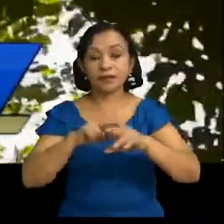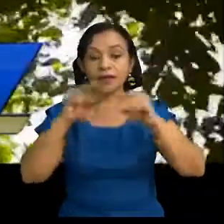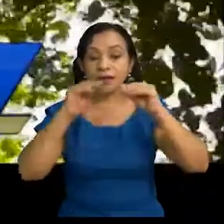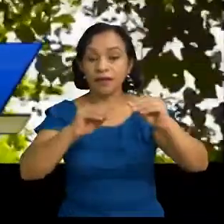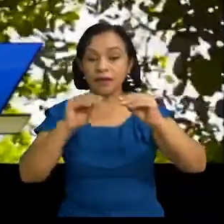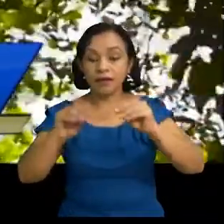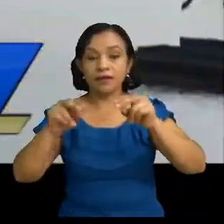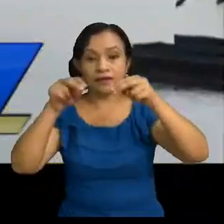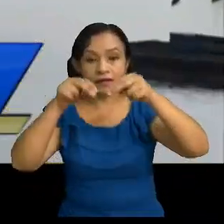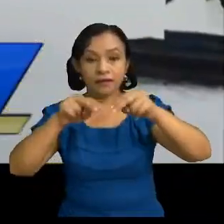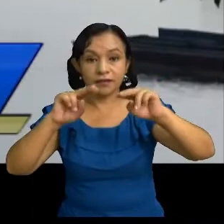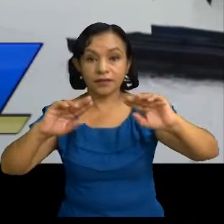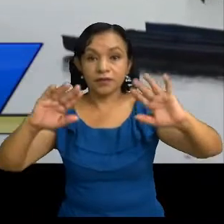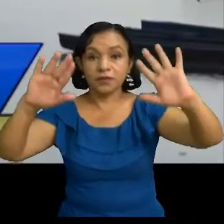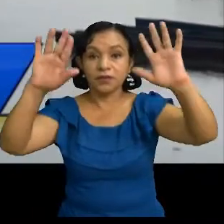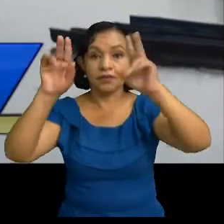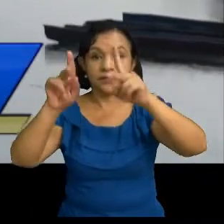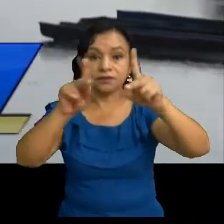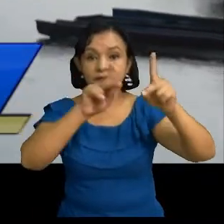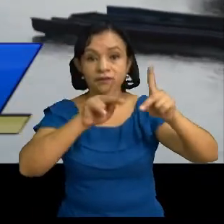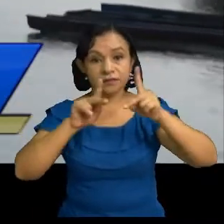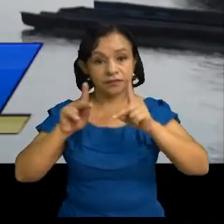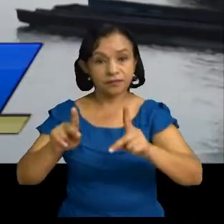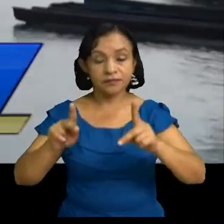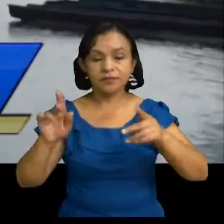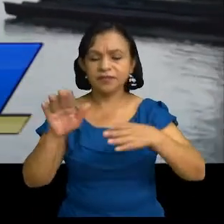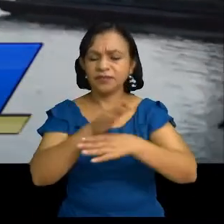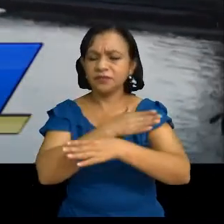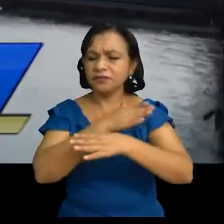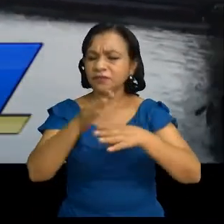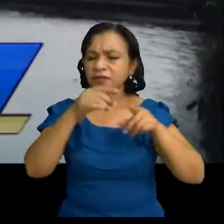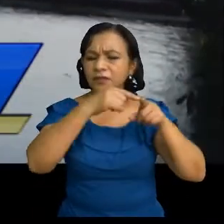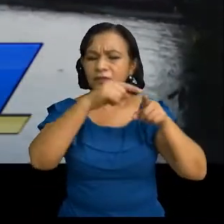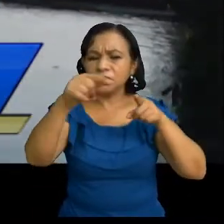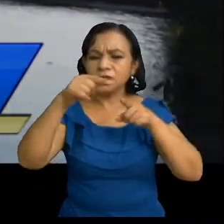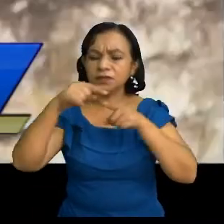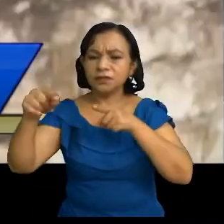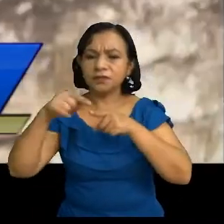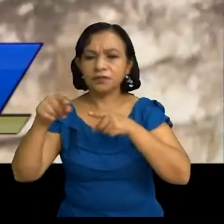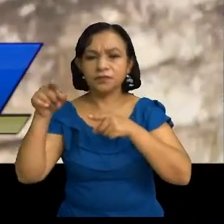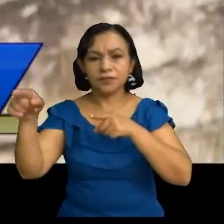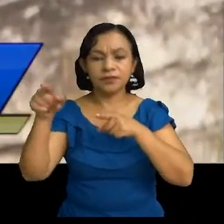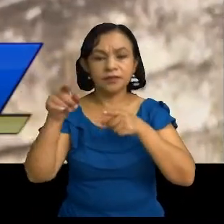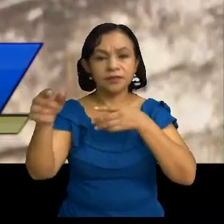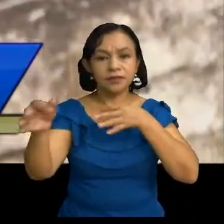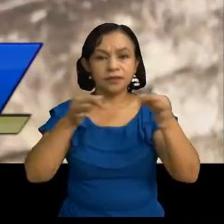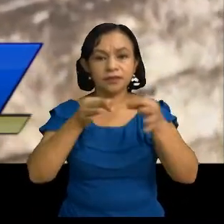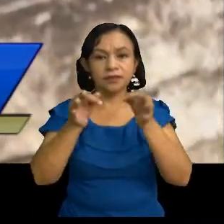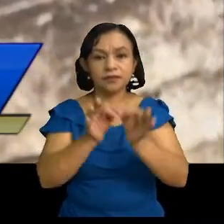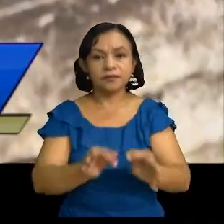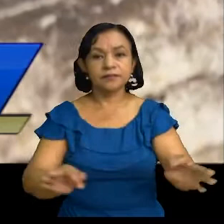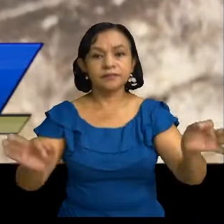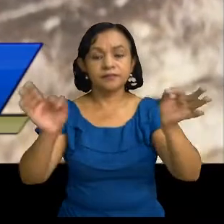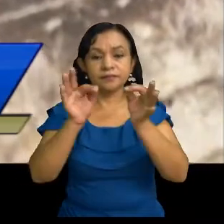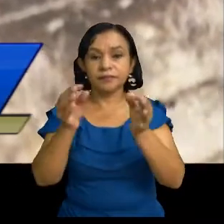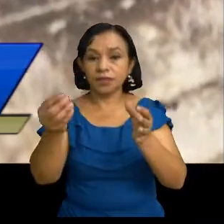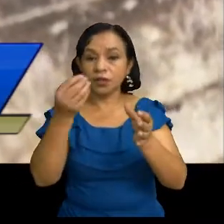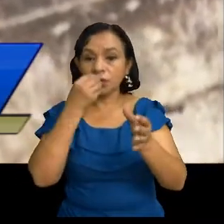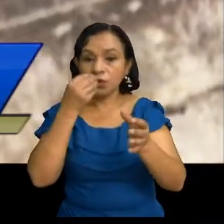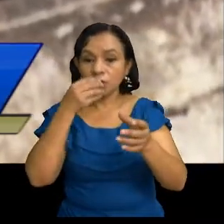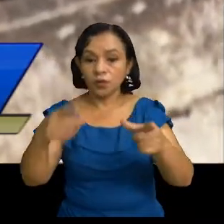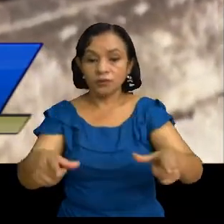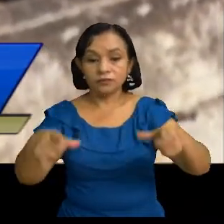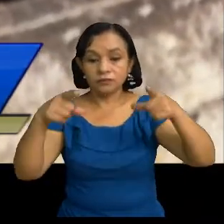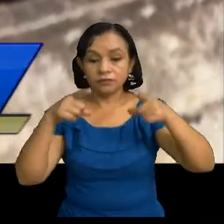que va en cada punto en cada rincón indian ha mencionado algo muy importante en el tema de la seguridad alimentaria nosotros no